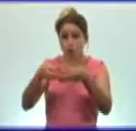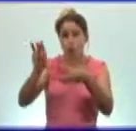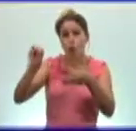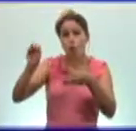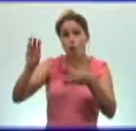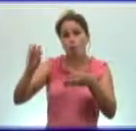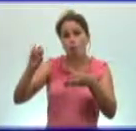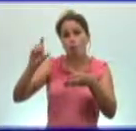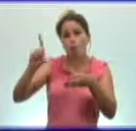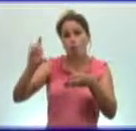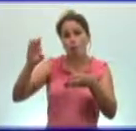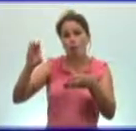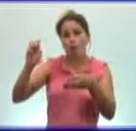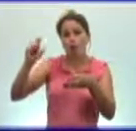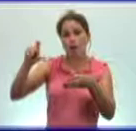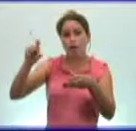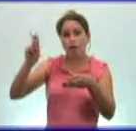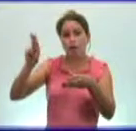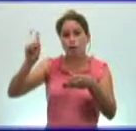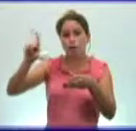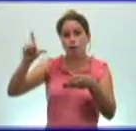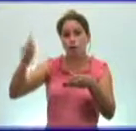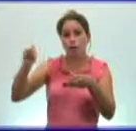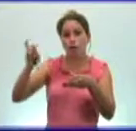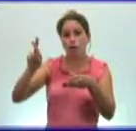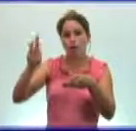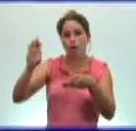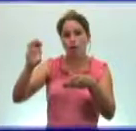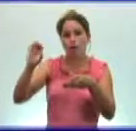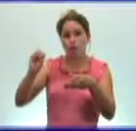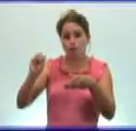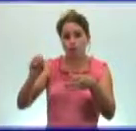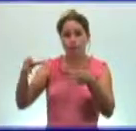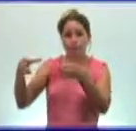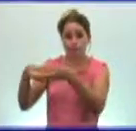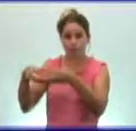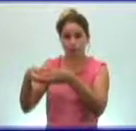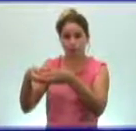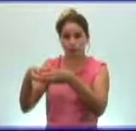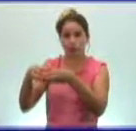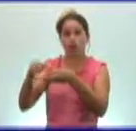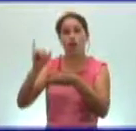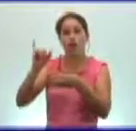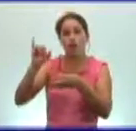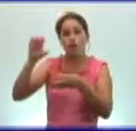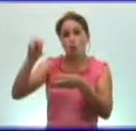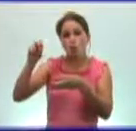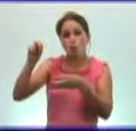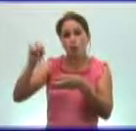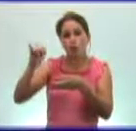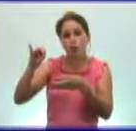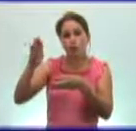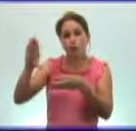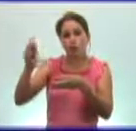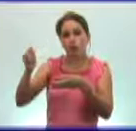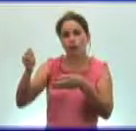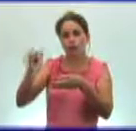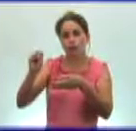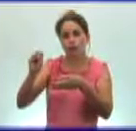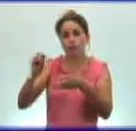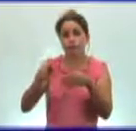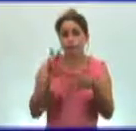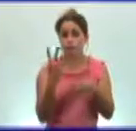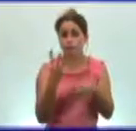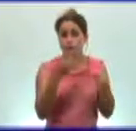clasifican como atómicas según el tipo de partícula? Pues son los metales, las moleculares, están los no